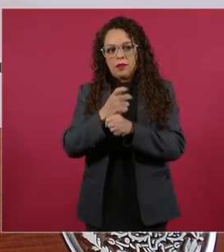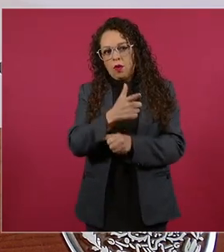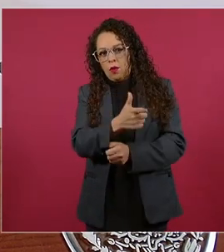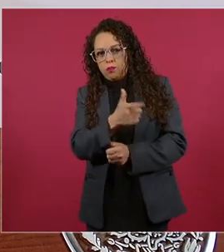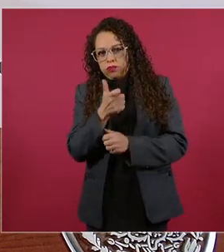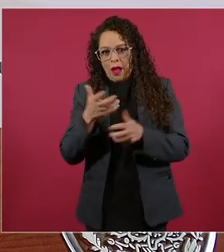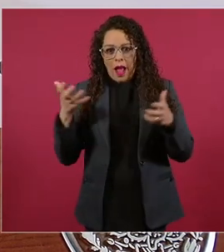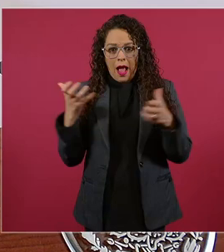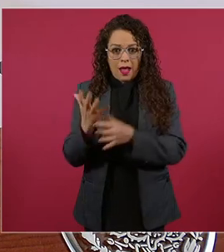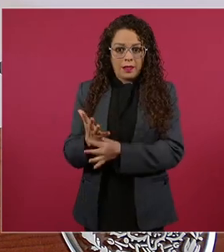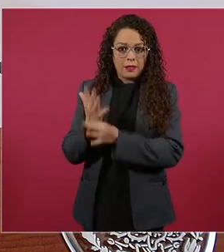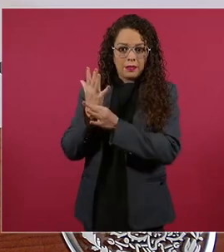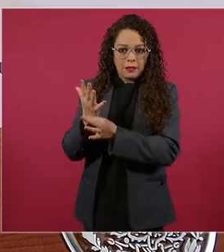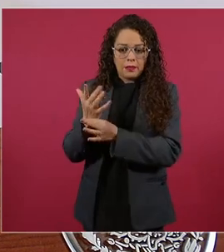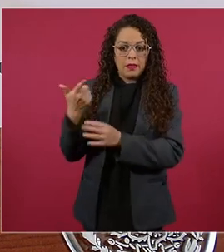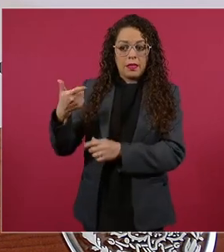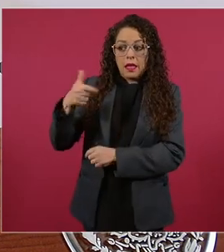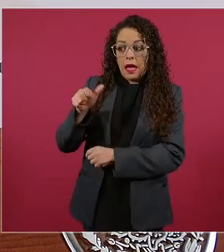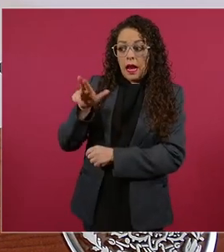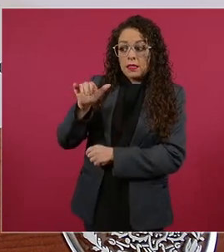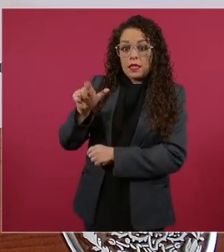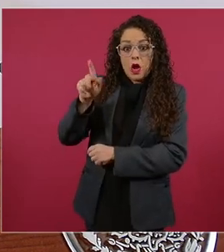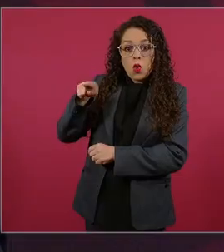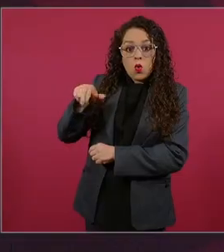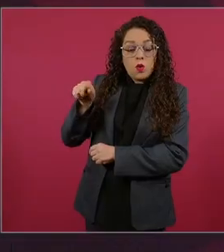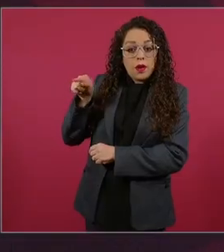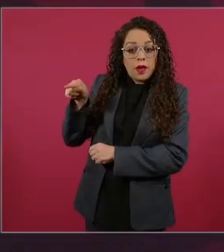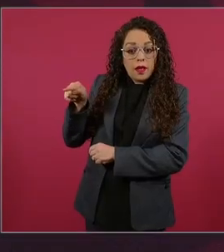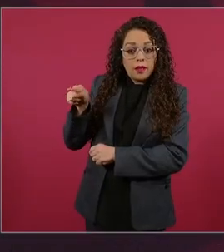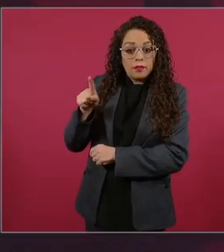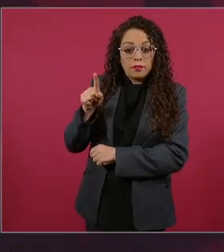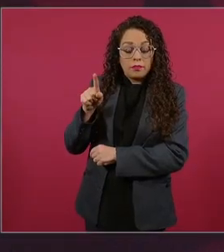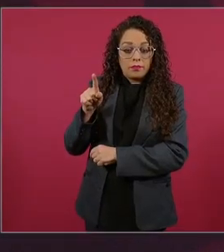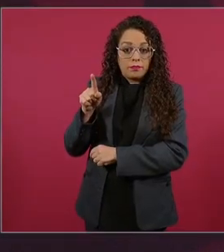1994, porque García Luna entró en